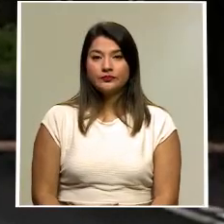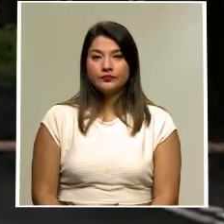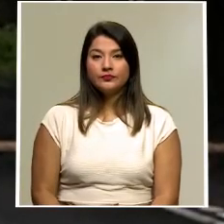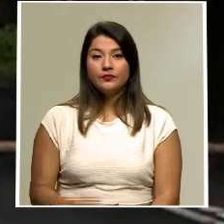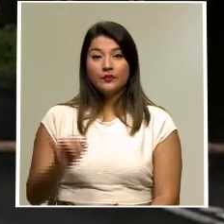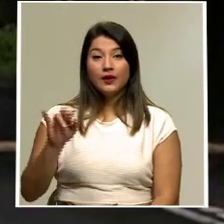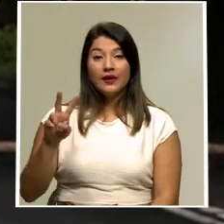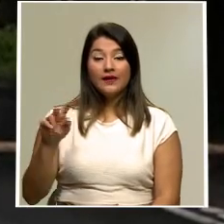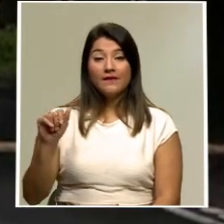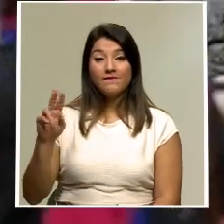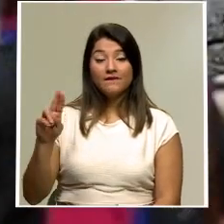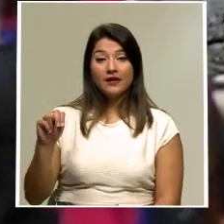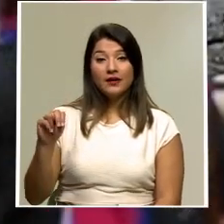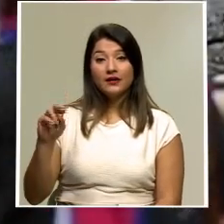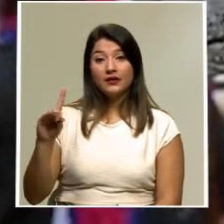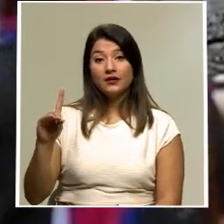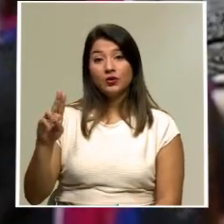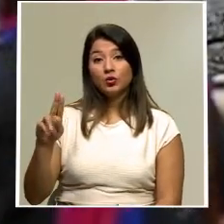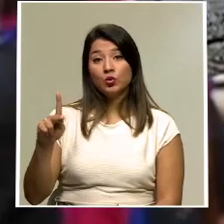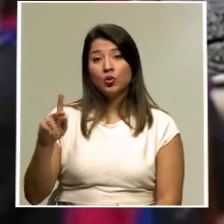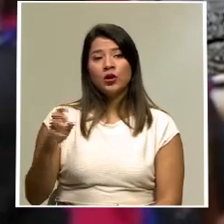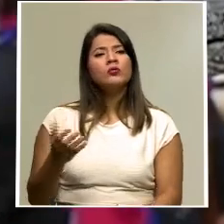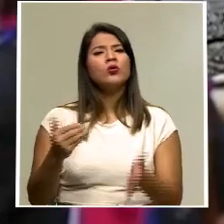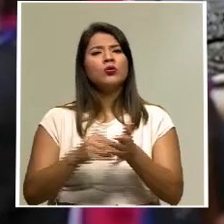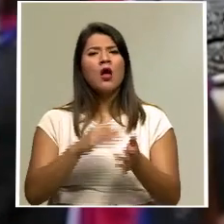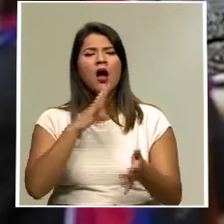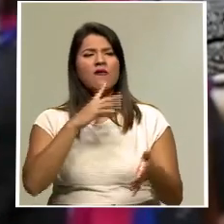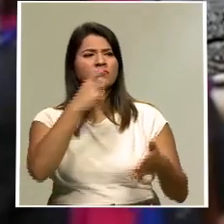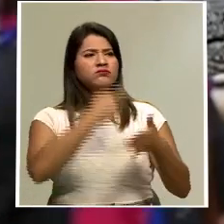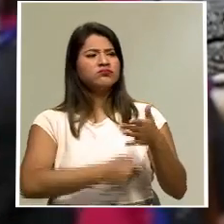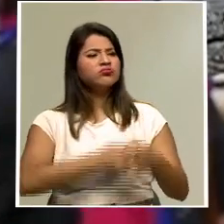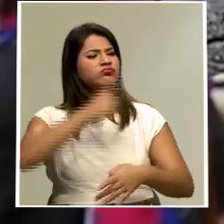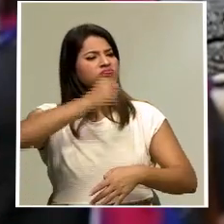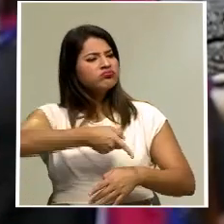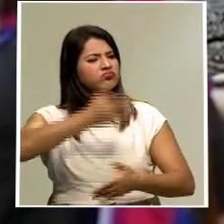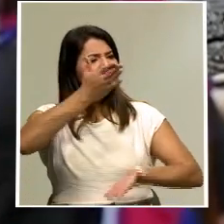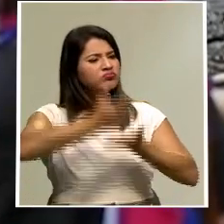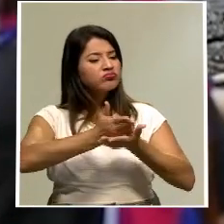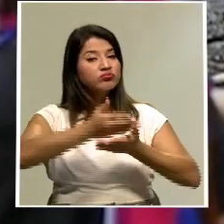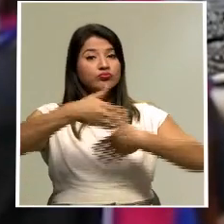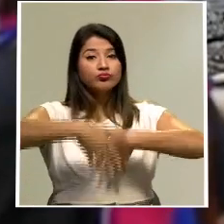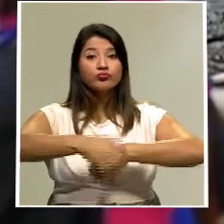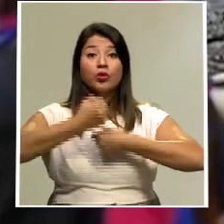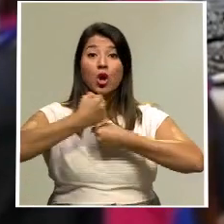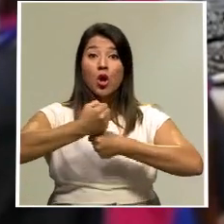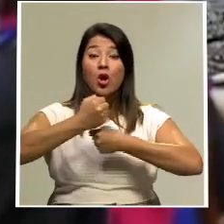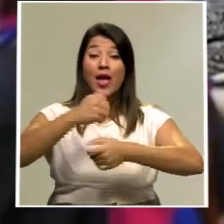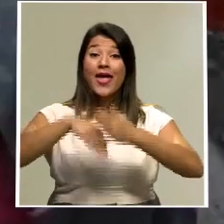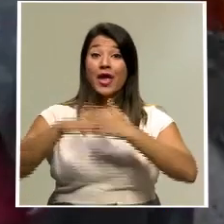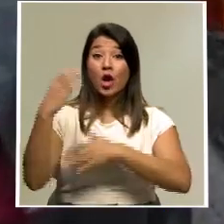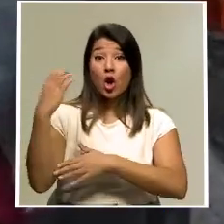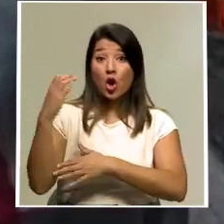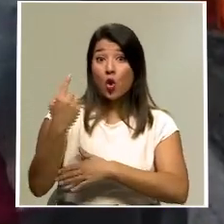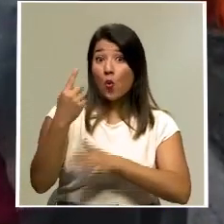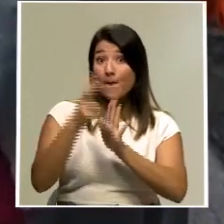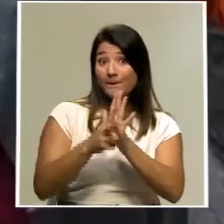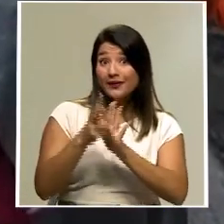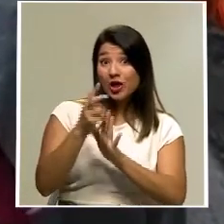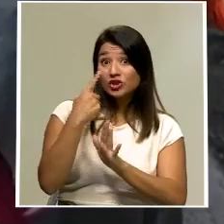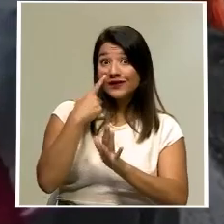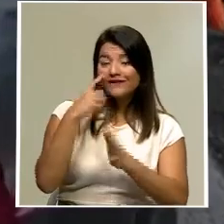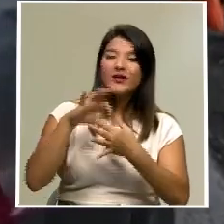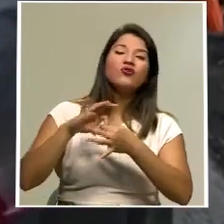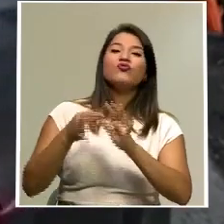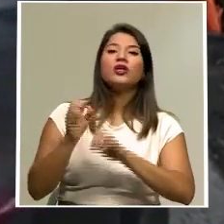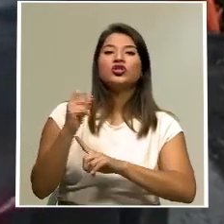Iván Duque vuelve a endurecer el tono y ordena acabar con los bloqueos en Colombia. En un vídeo publicado en las redes sociales, el